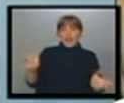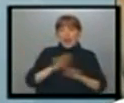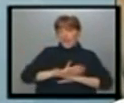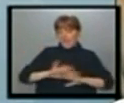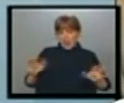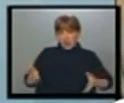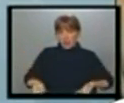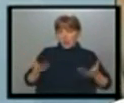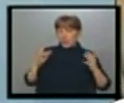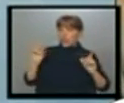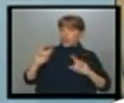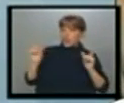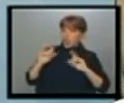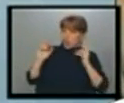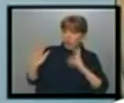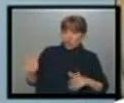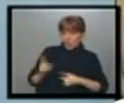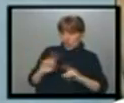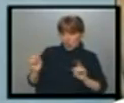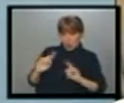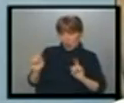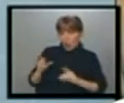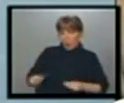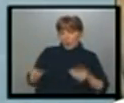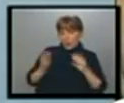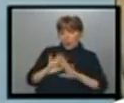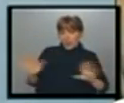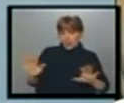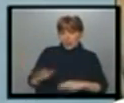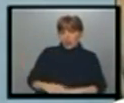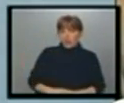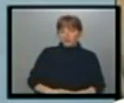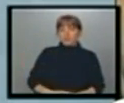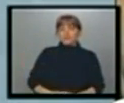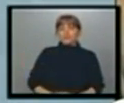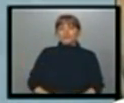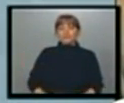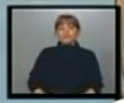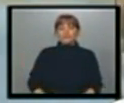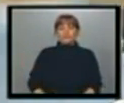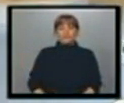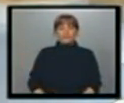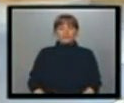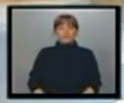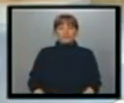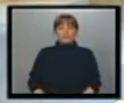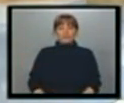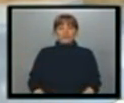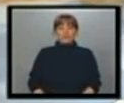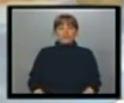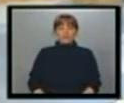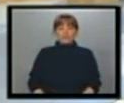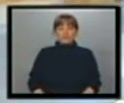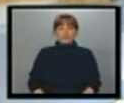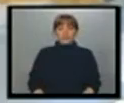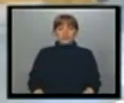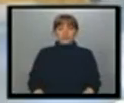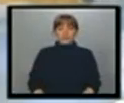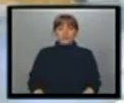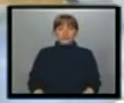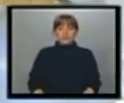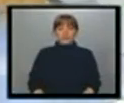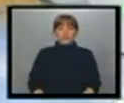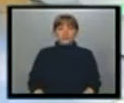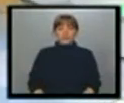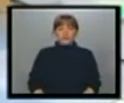Yo le contesto que no. Bueno, ahí está el ministro de Energía, no con